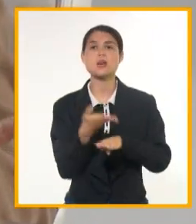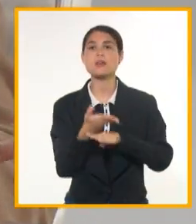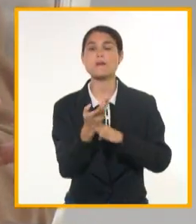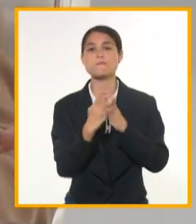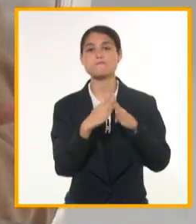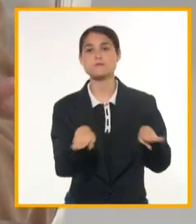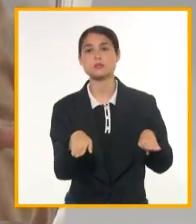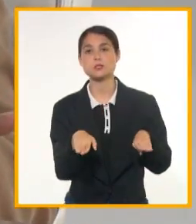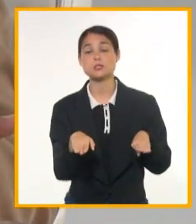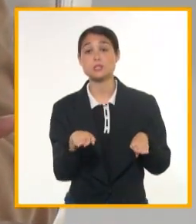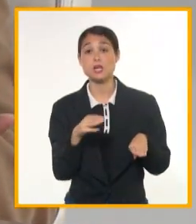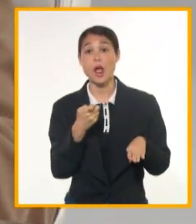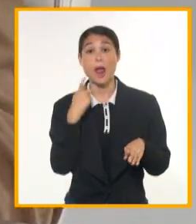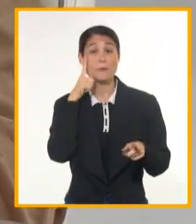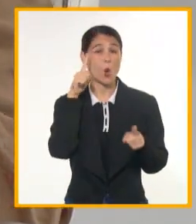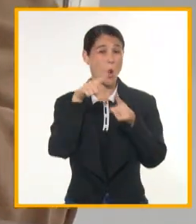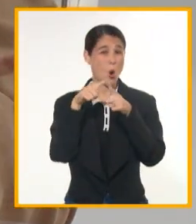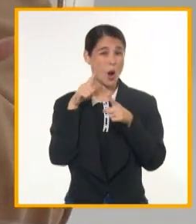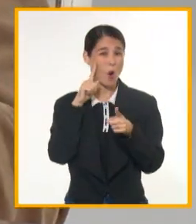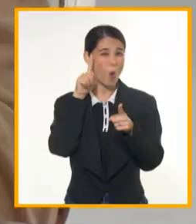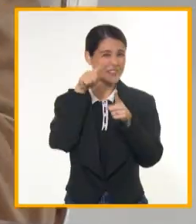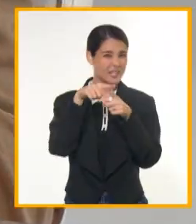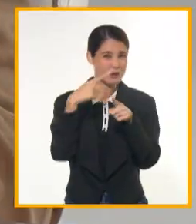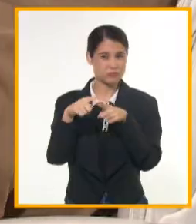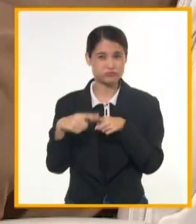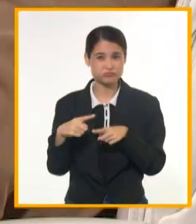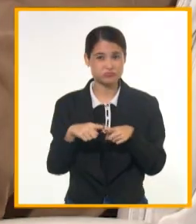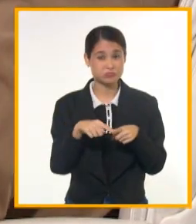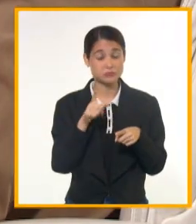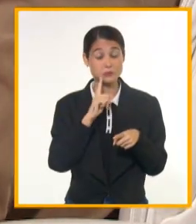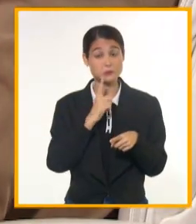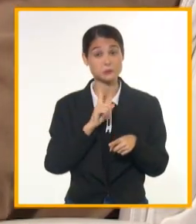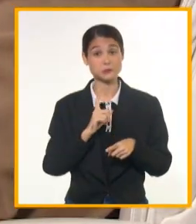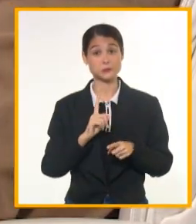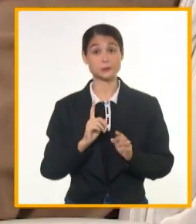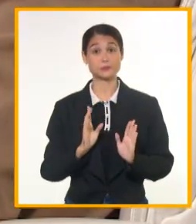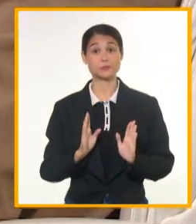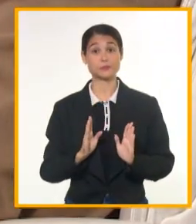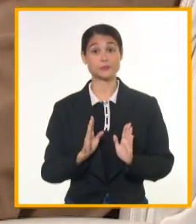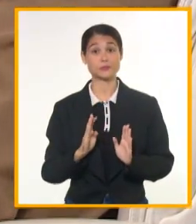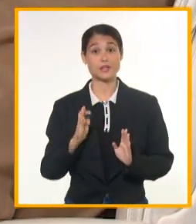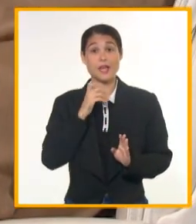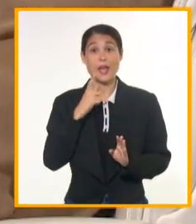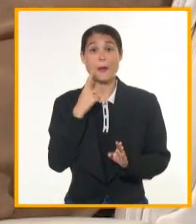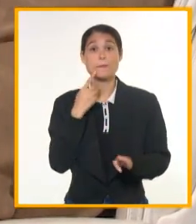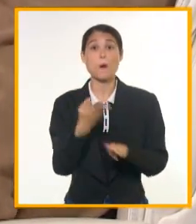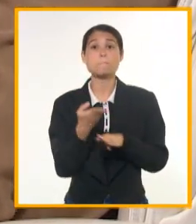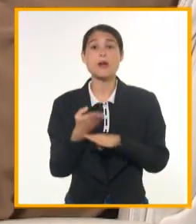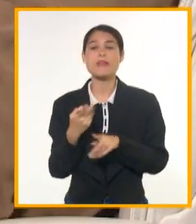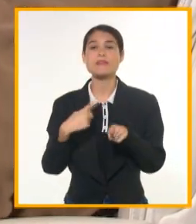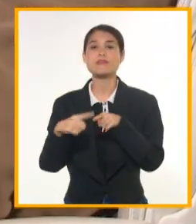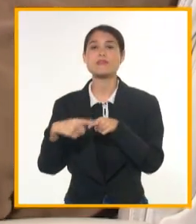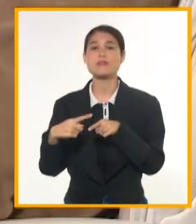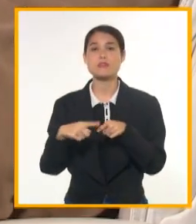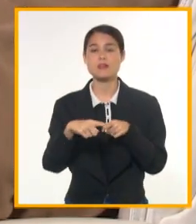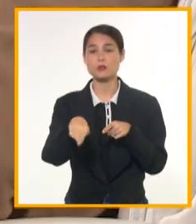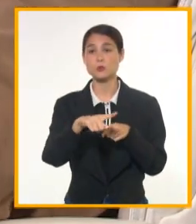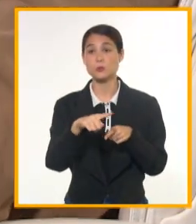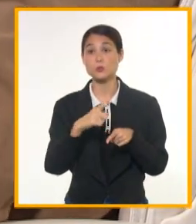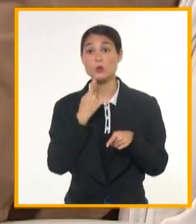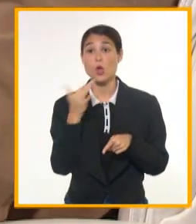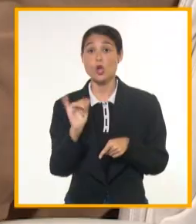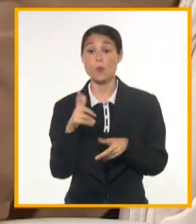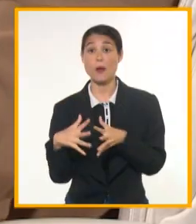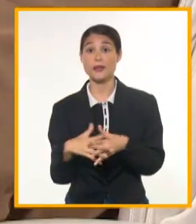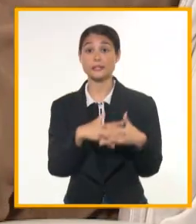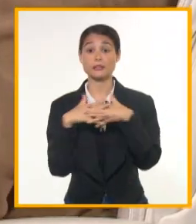muy marcados, Oliver. No se puede obviar, nada es de gratis. No por gusto le pidió los recursos naturales a Ucrania. Exacto, y lo ha amenazado. Claro.